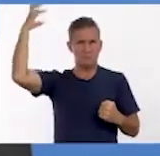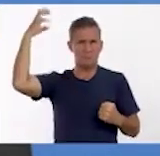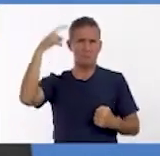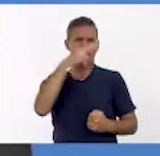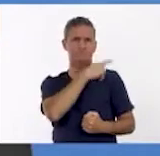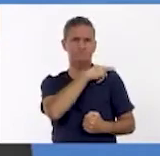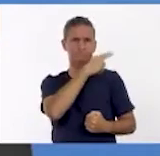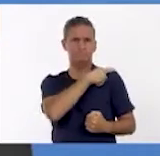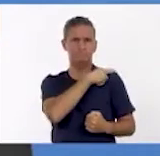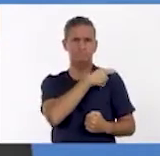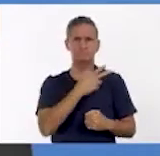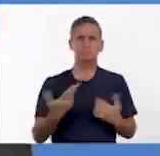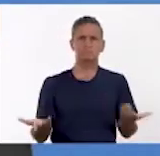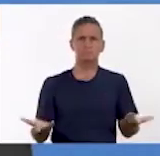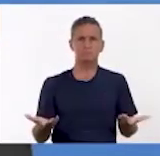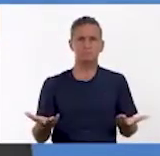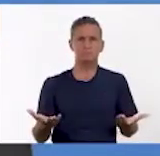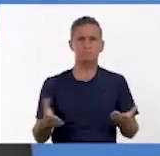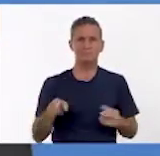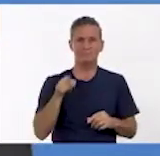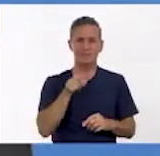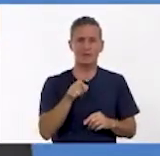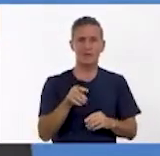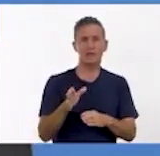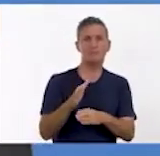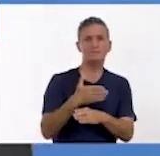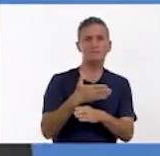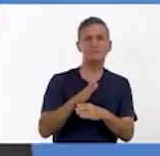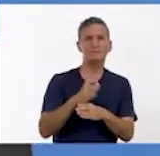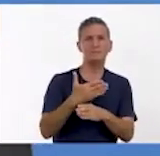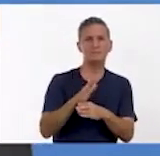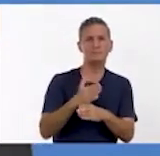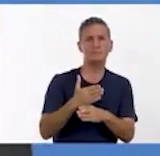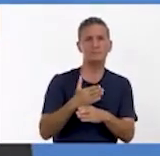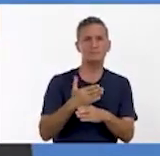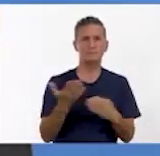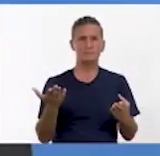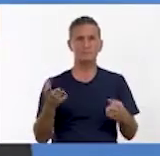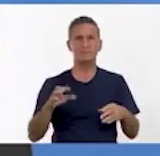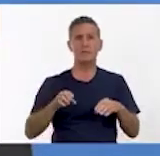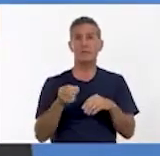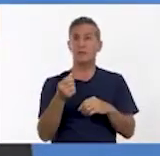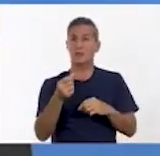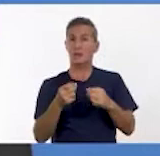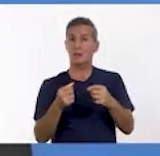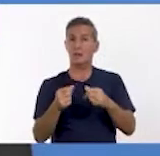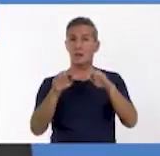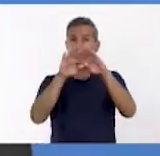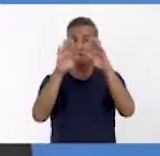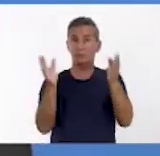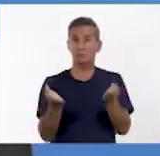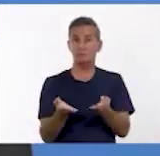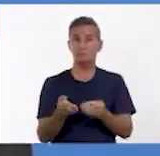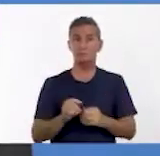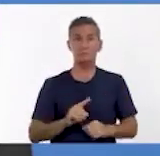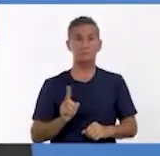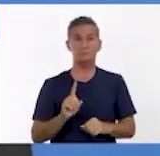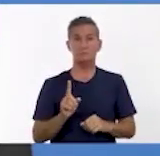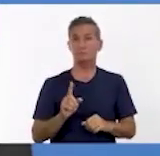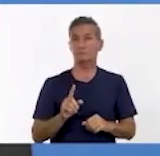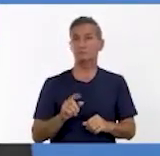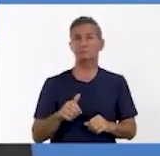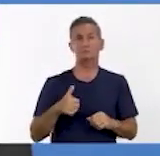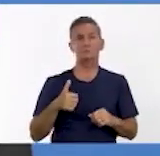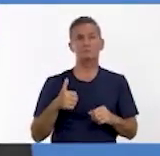quién gobierna en cada país. Por tanto, hablamos de desigualdad, hablamos de injusticia en la economía